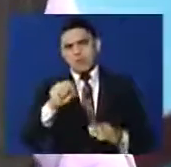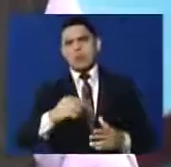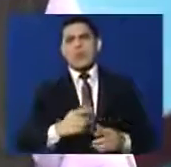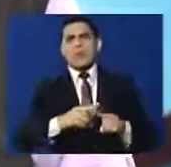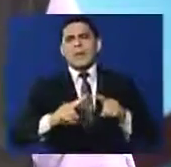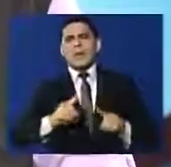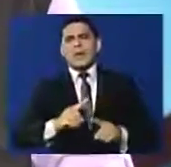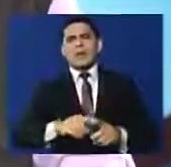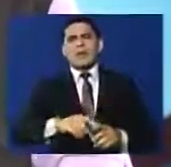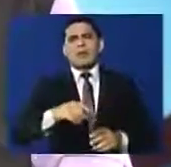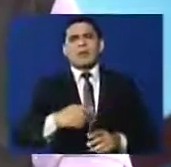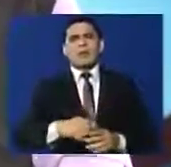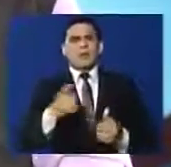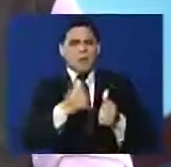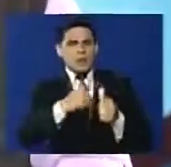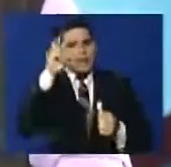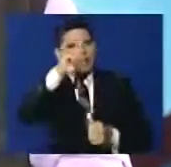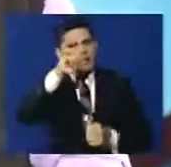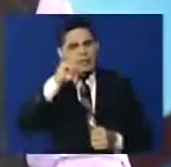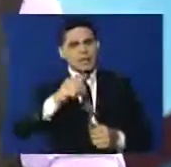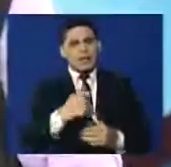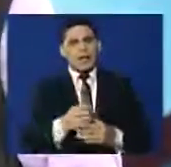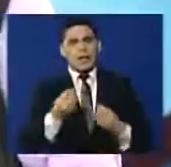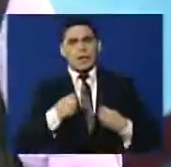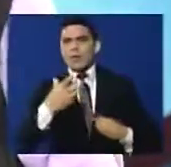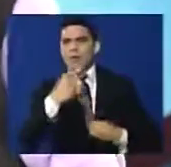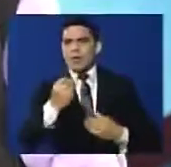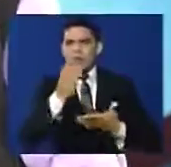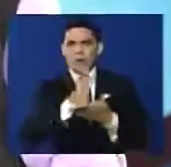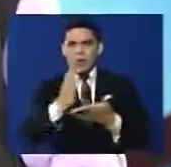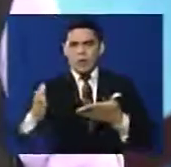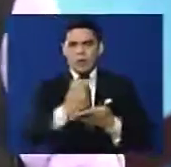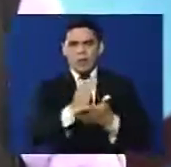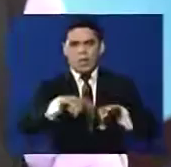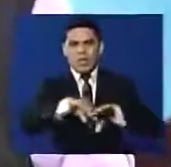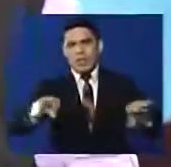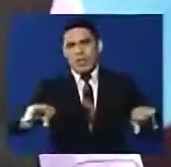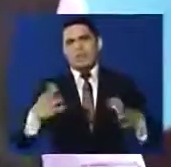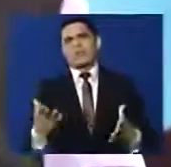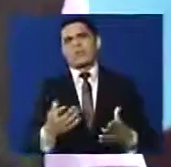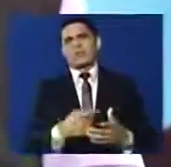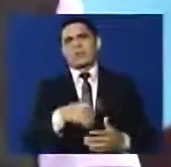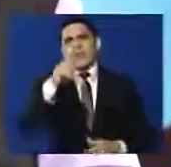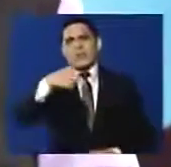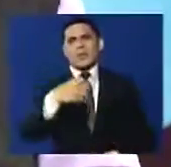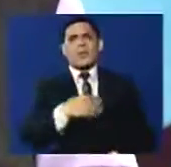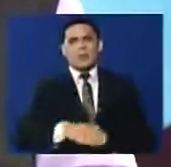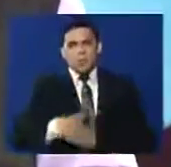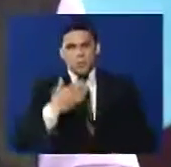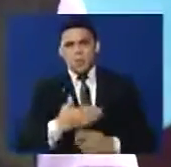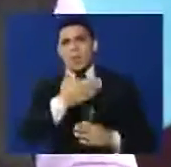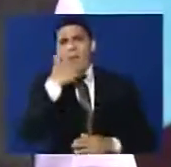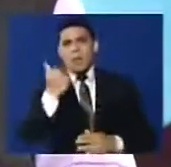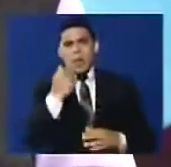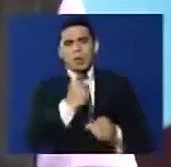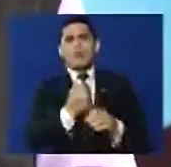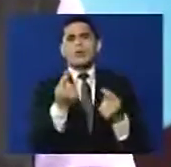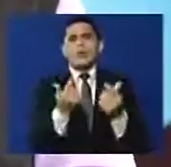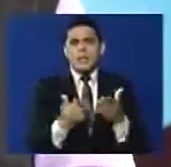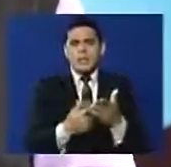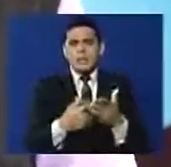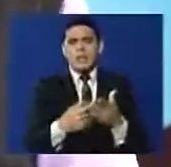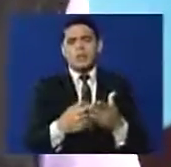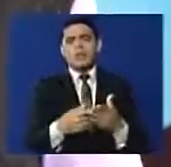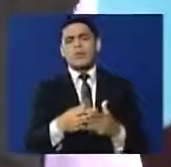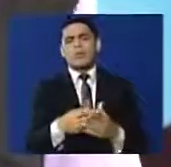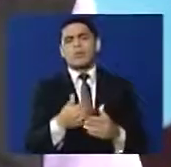Pero han podido enseñarnos a convivir en primera instancia. Lo que hicieron fue partir el país en dos. Segundo, han podido ser mucho más eficientes con la cantidad de recursos que tiene el